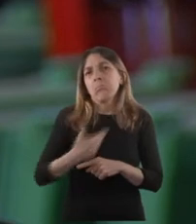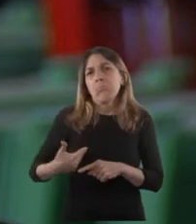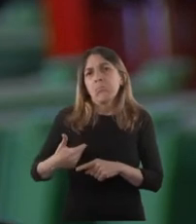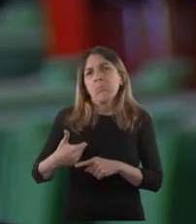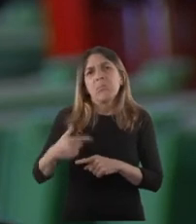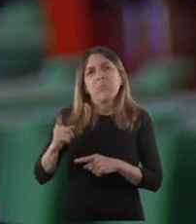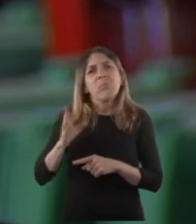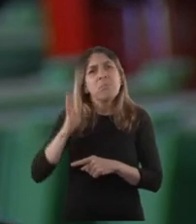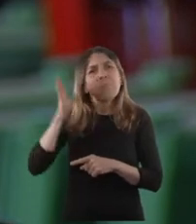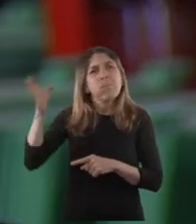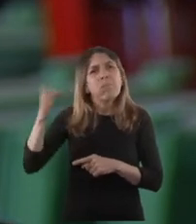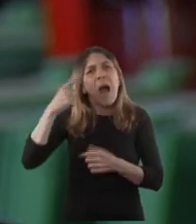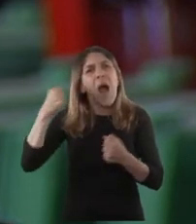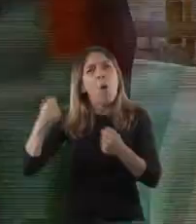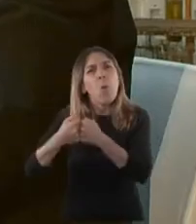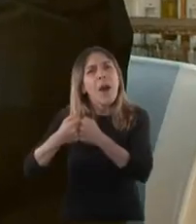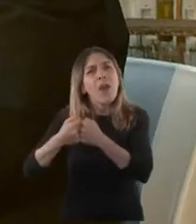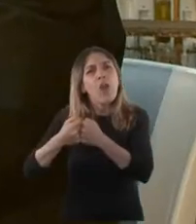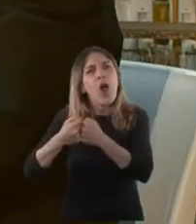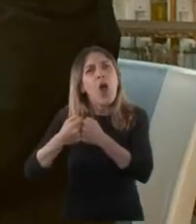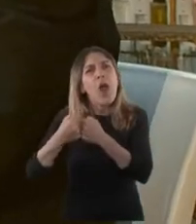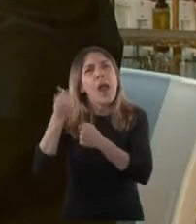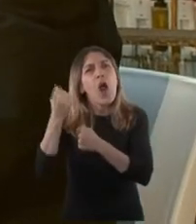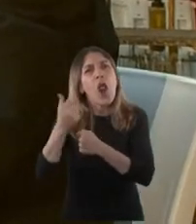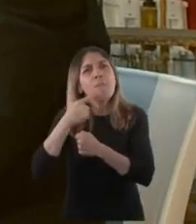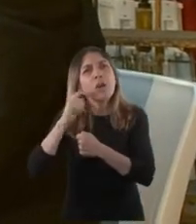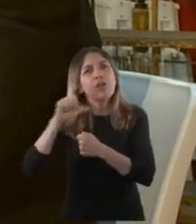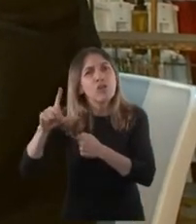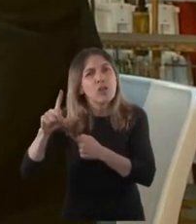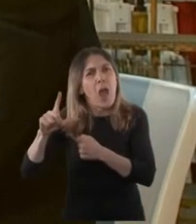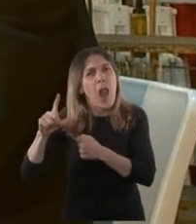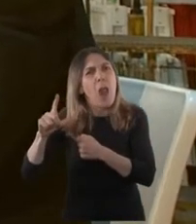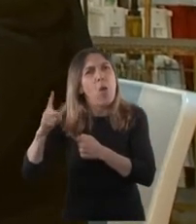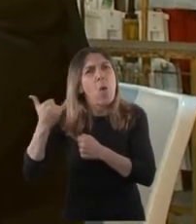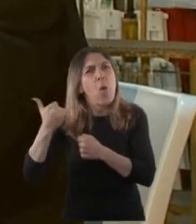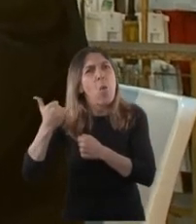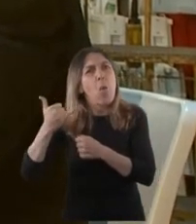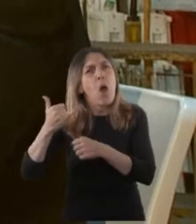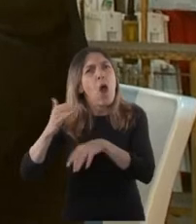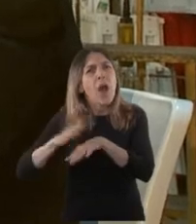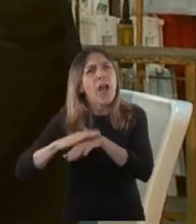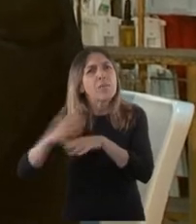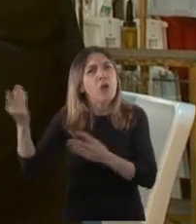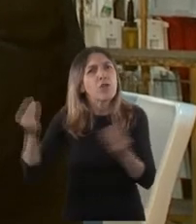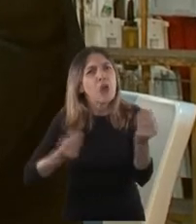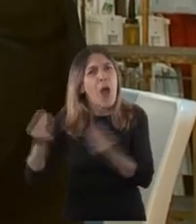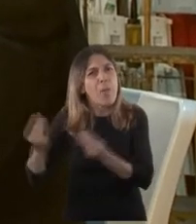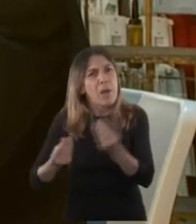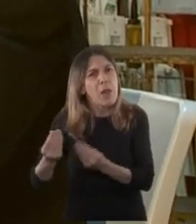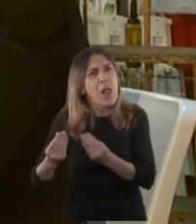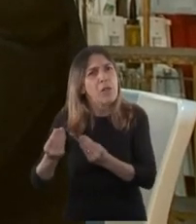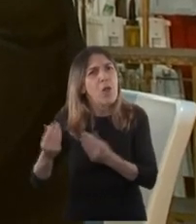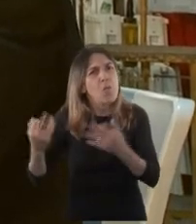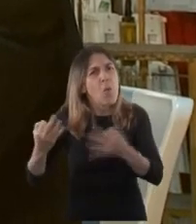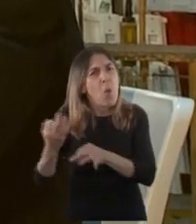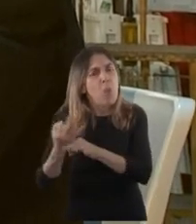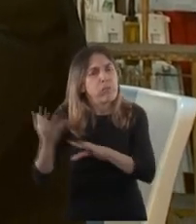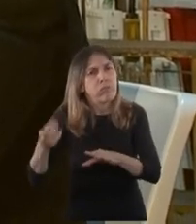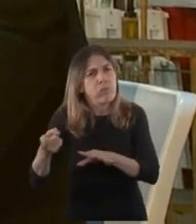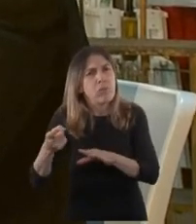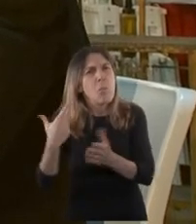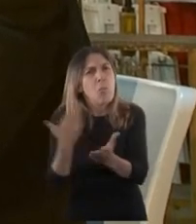el tema del acuerdo económico-social, donde hubo muy buenos referentes que hablaron, con unas propuestas muy,